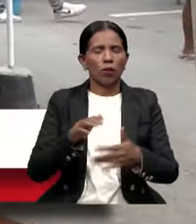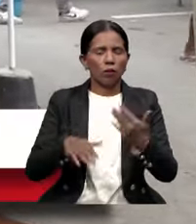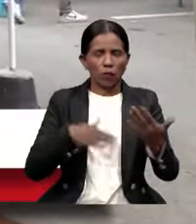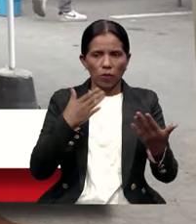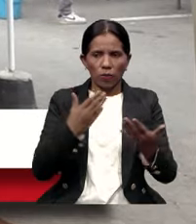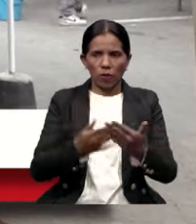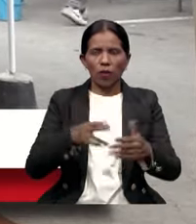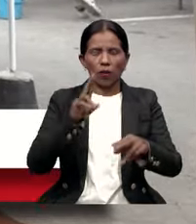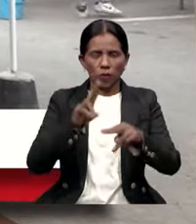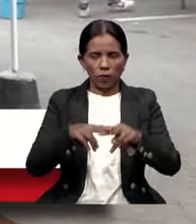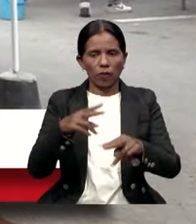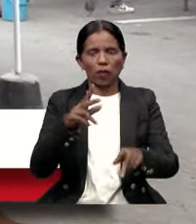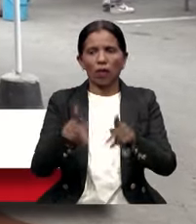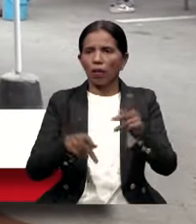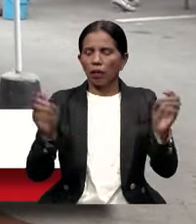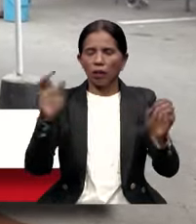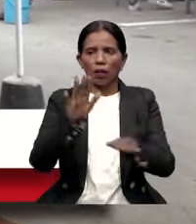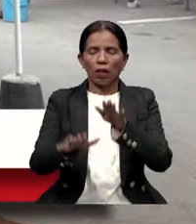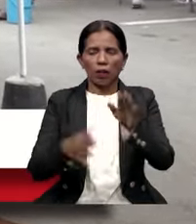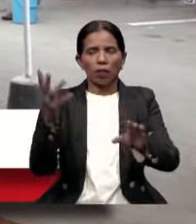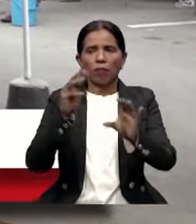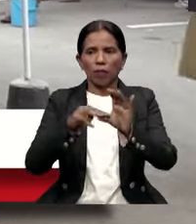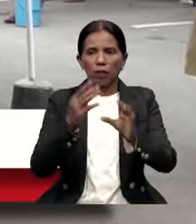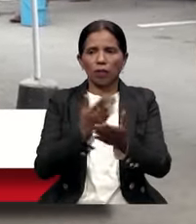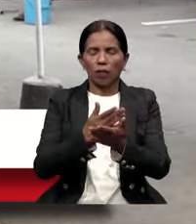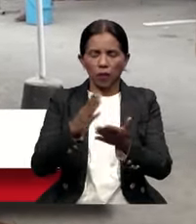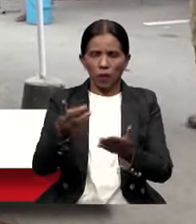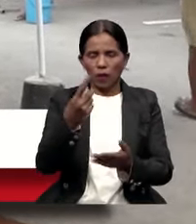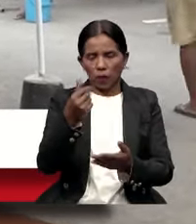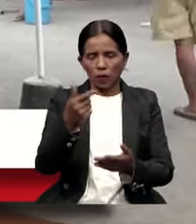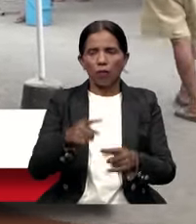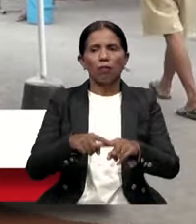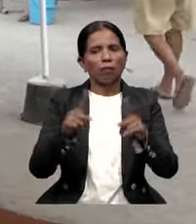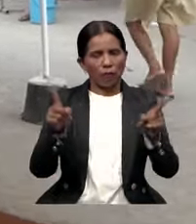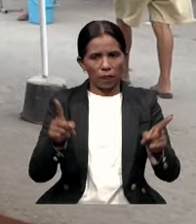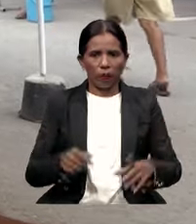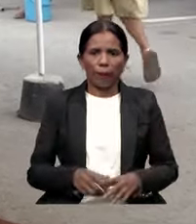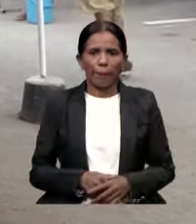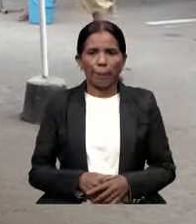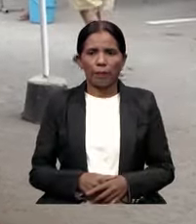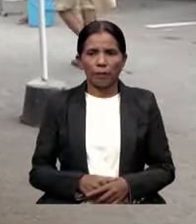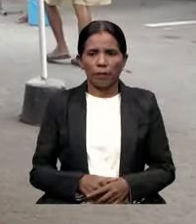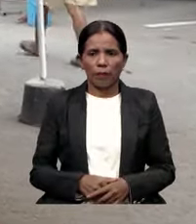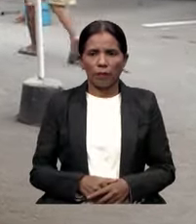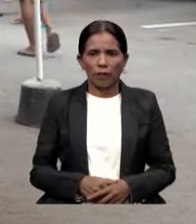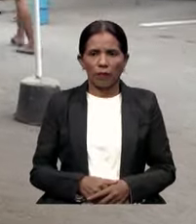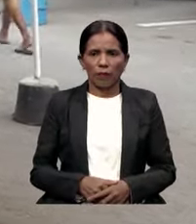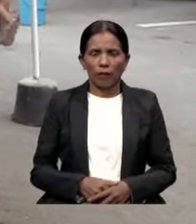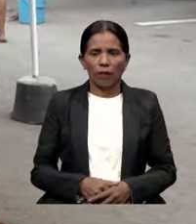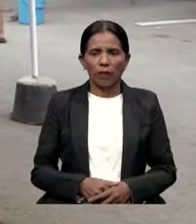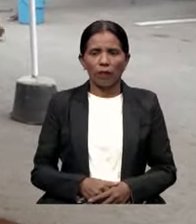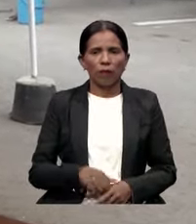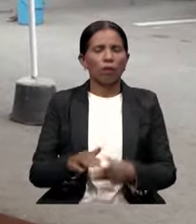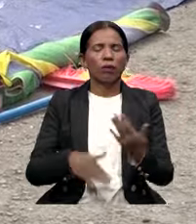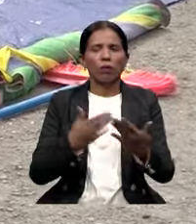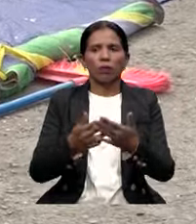tour permanente e mal la Obama y el mercado laran hola utuin tuang. May be durante ne kan hansa ho to to